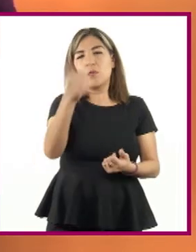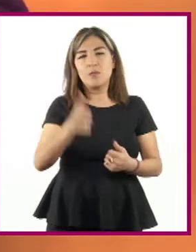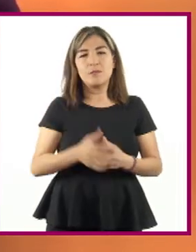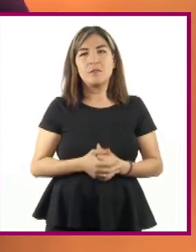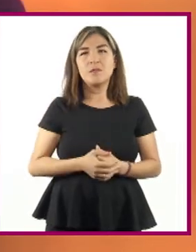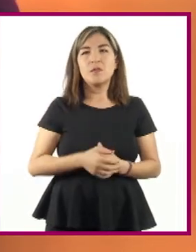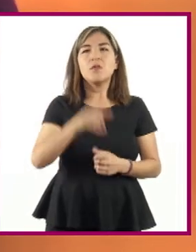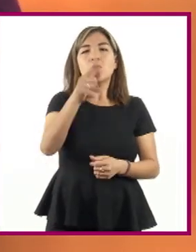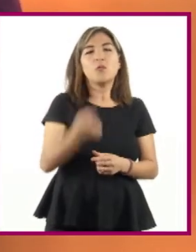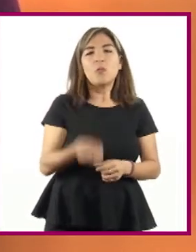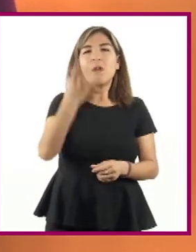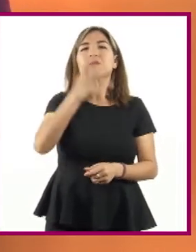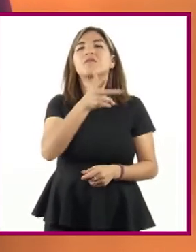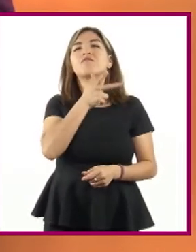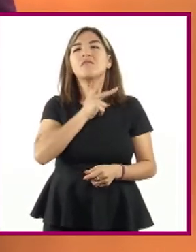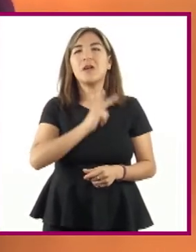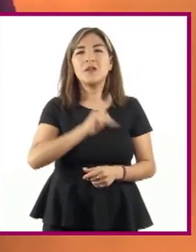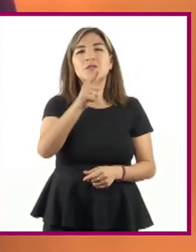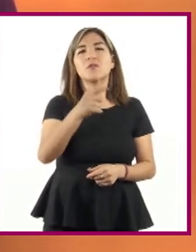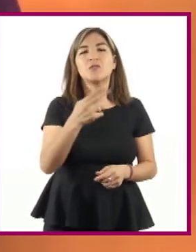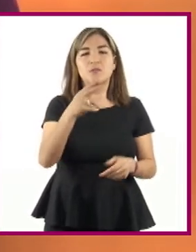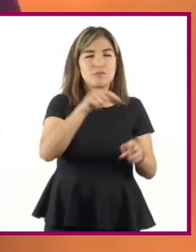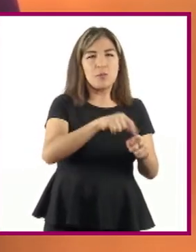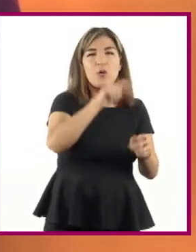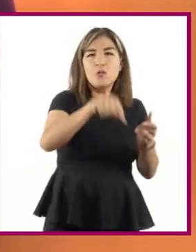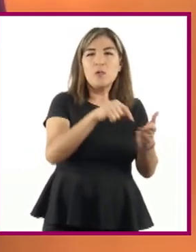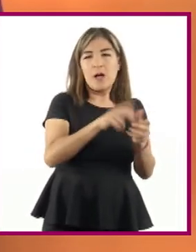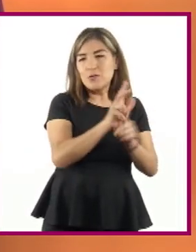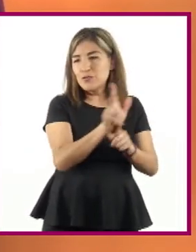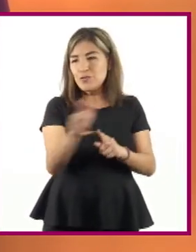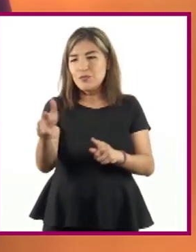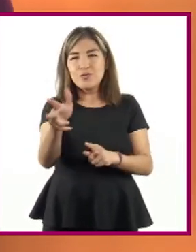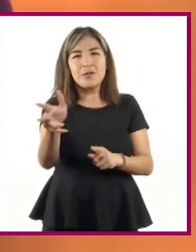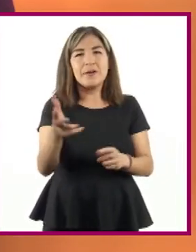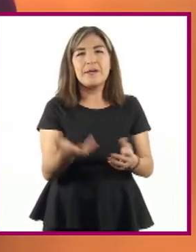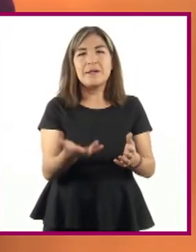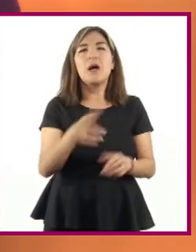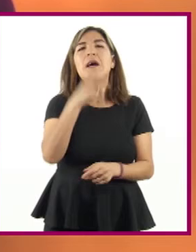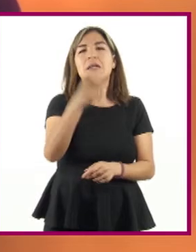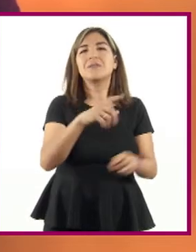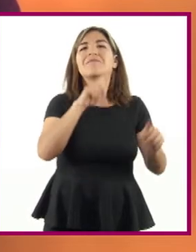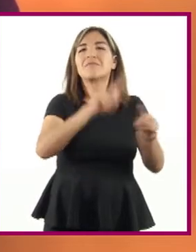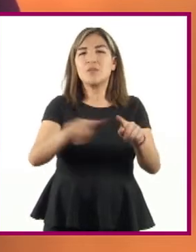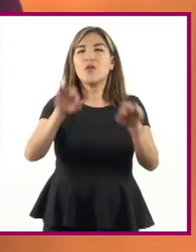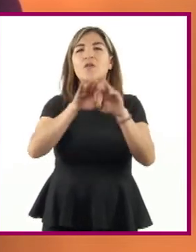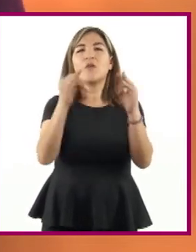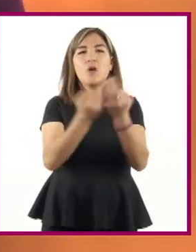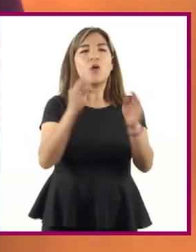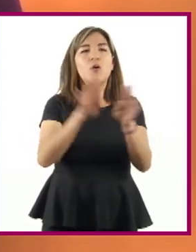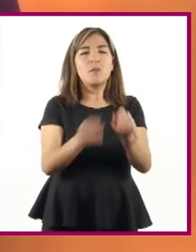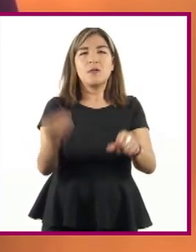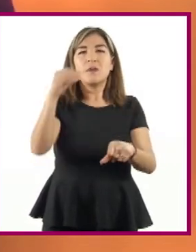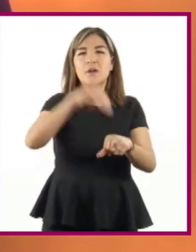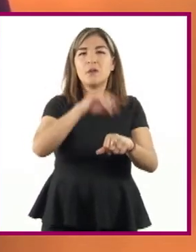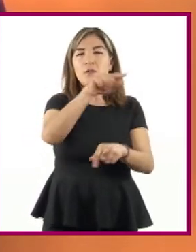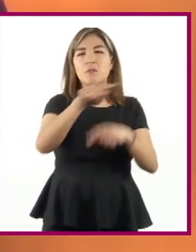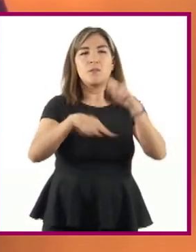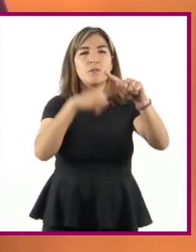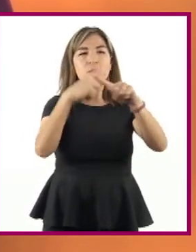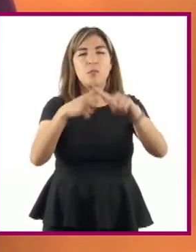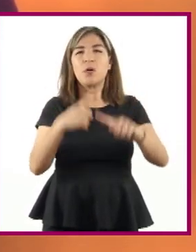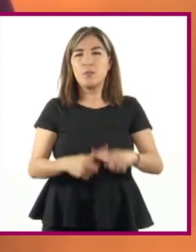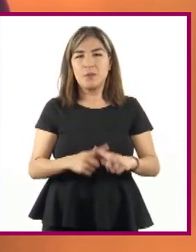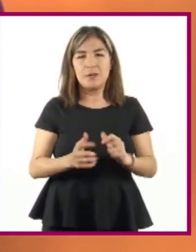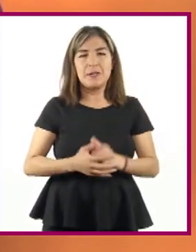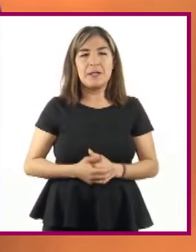un consumo de gasolina de un trayecto de un lugar a otro, e incluso existen distintas formas de aplicar la multiplicación de